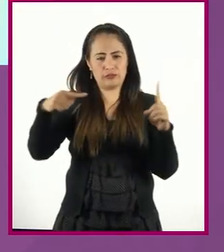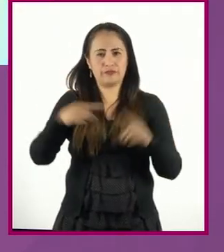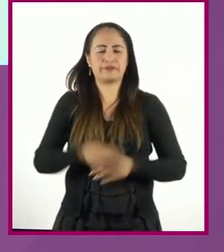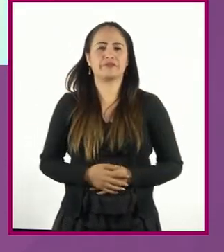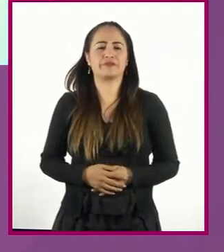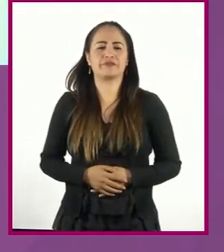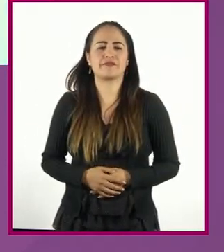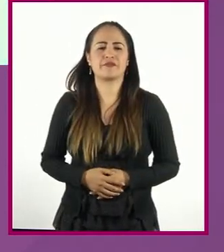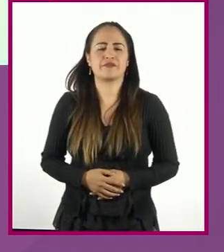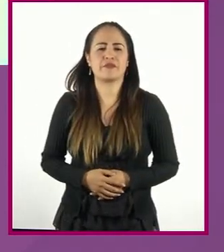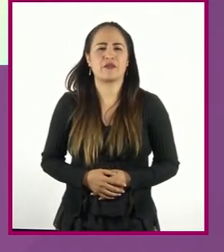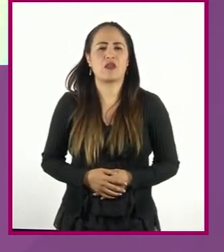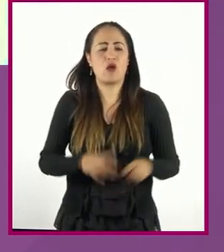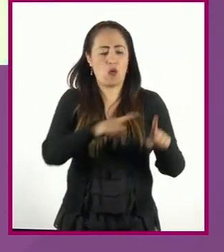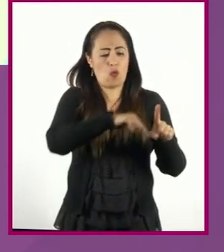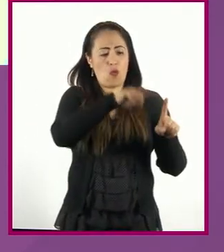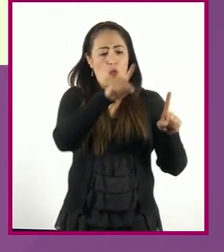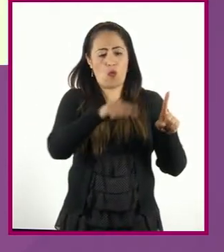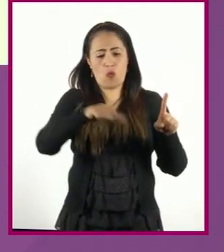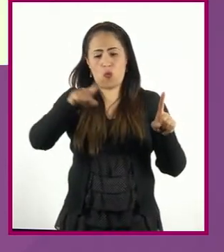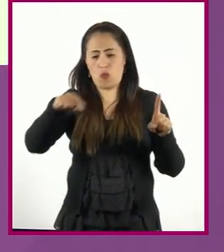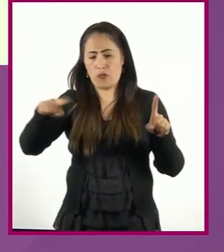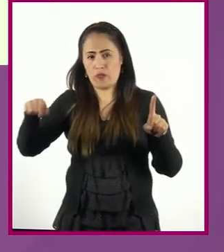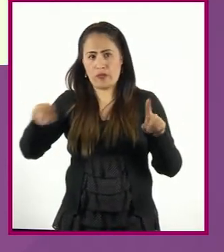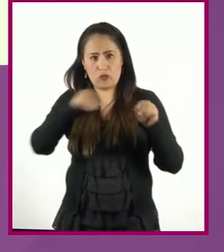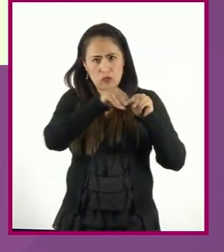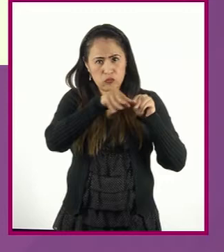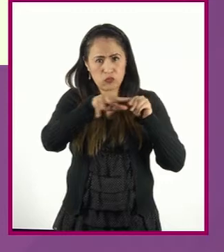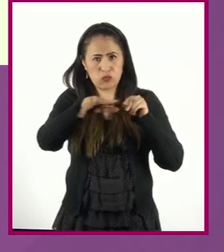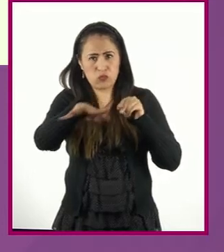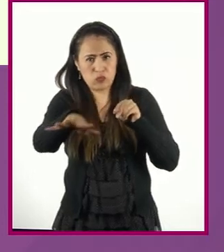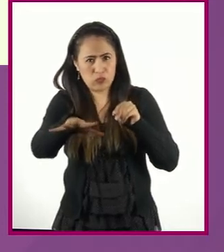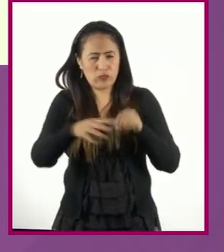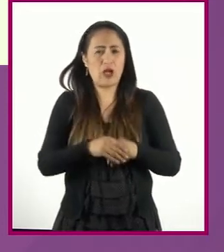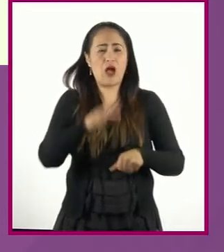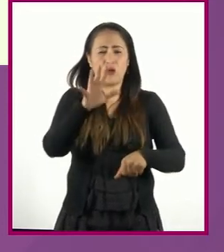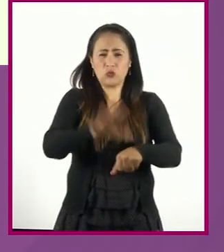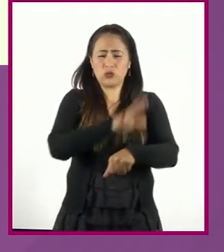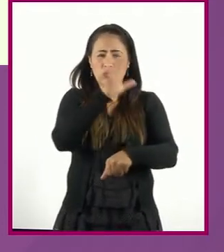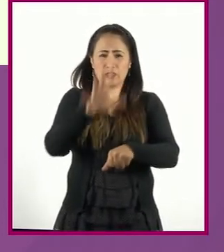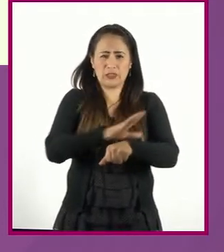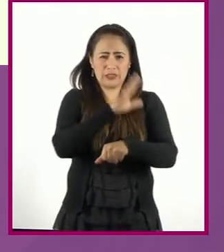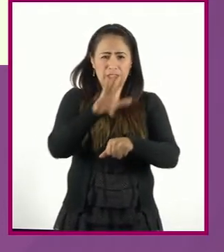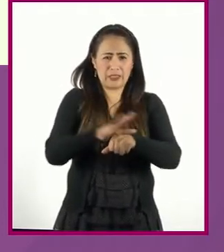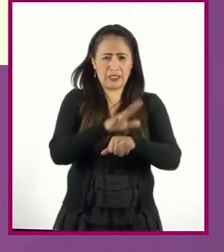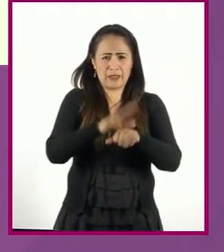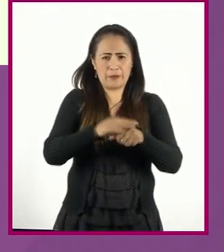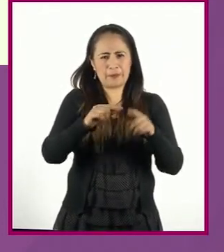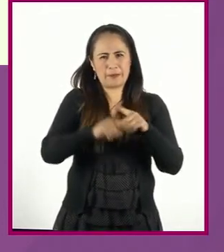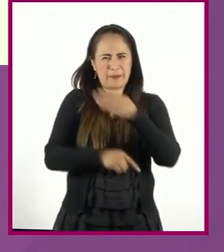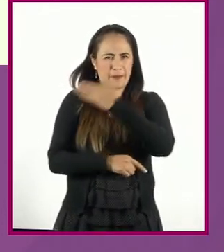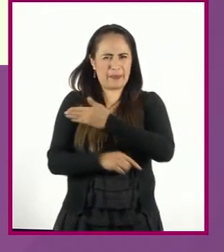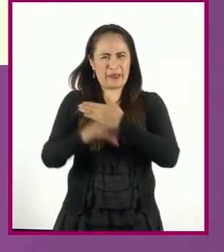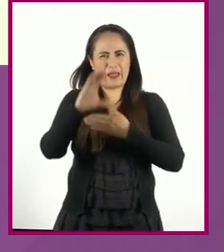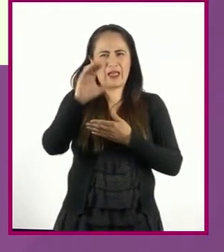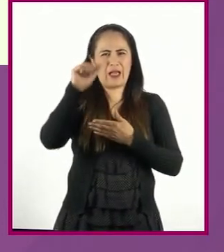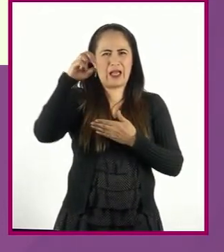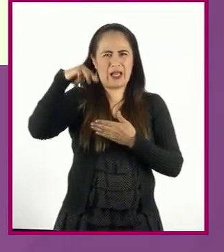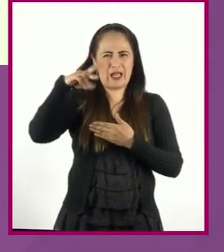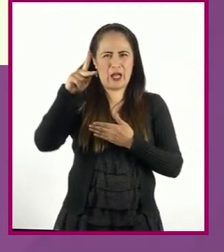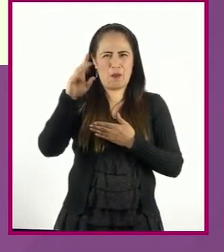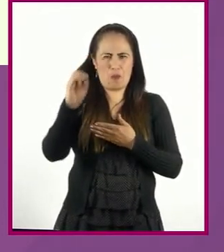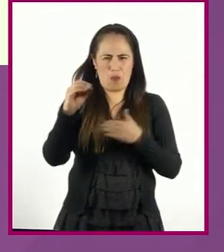onda electromagnética se propaga, el campo eléctrico variable produce un campo magnético y el campo